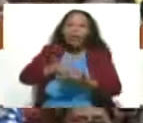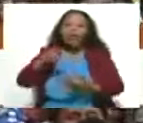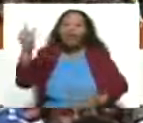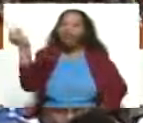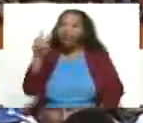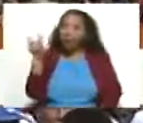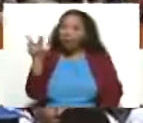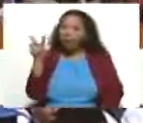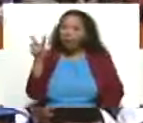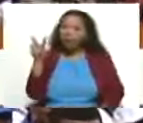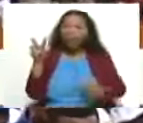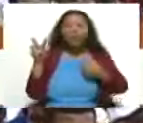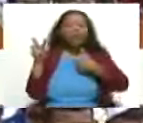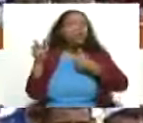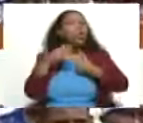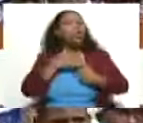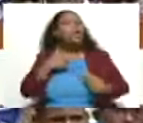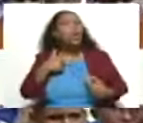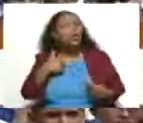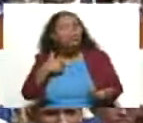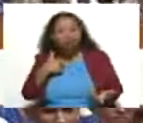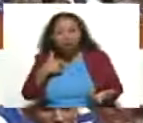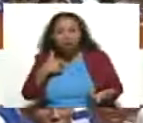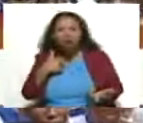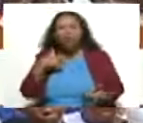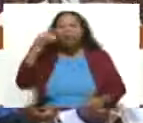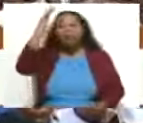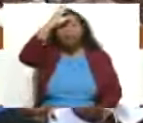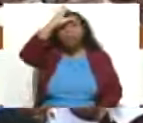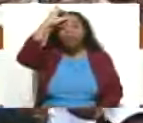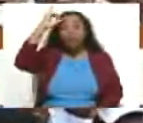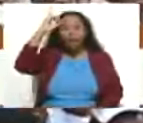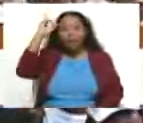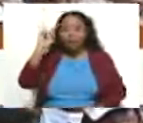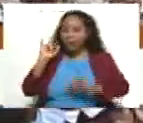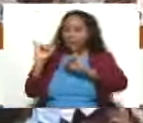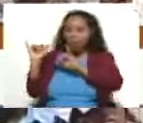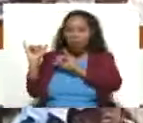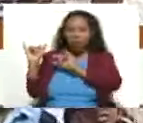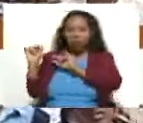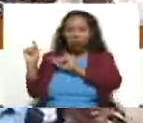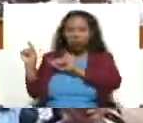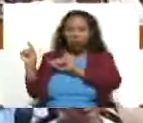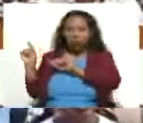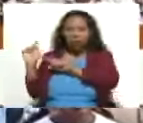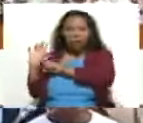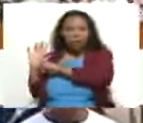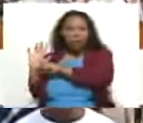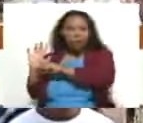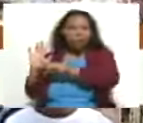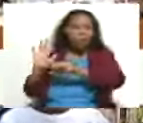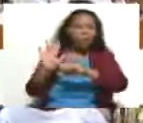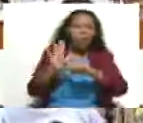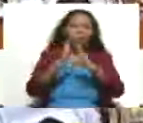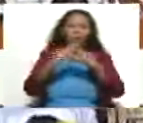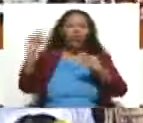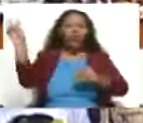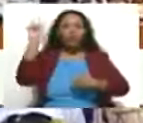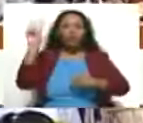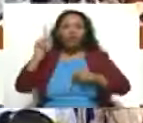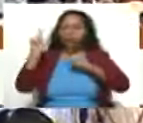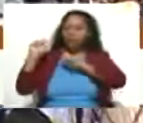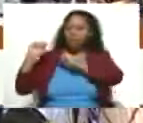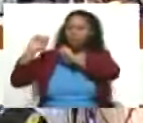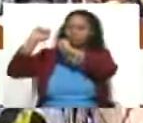Yo quiero que Diosdado lleve a toda Venezuela